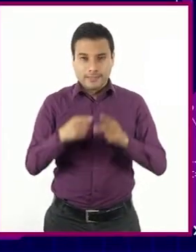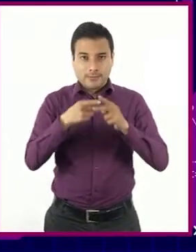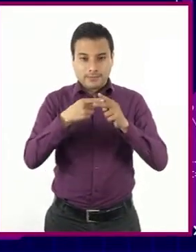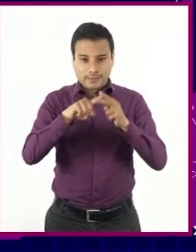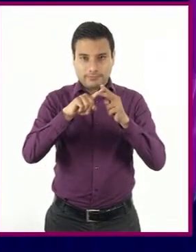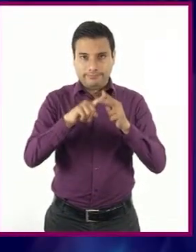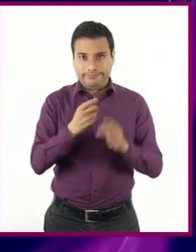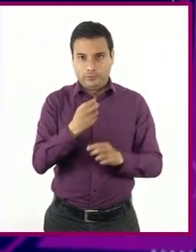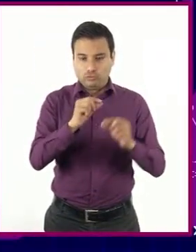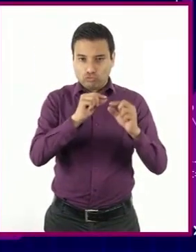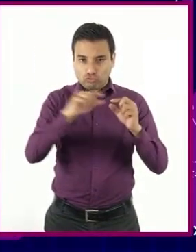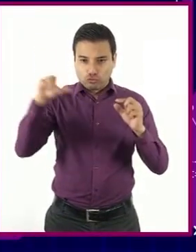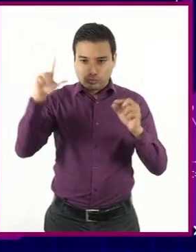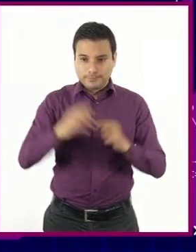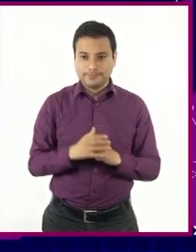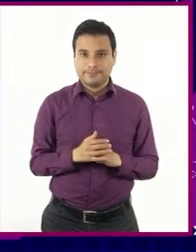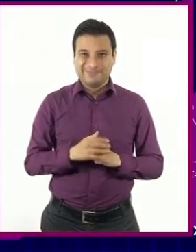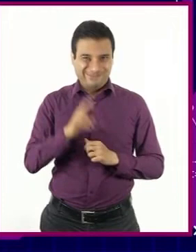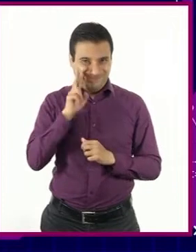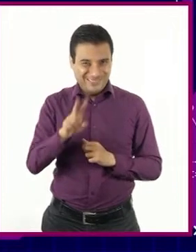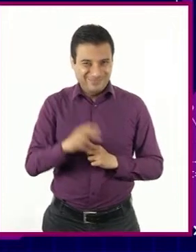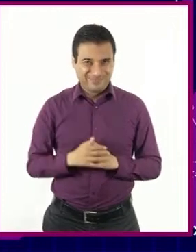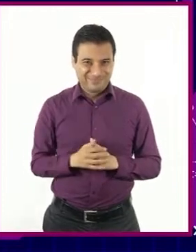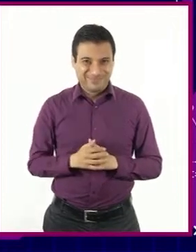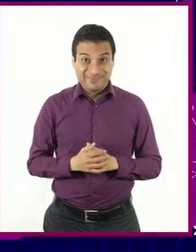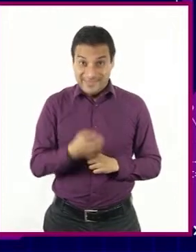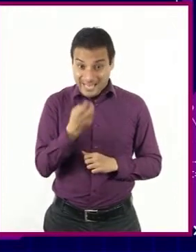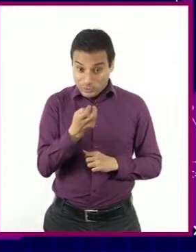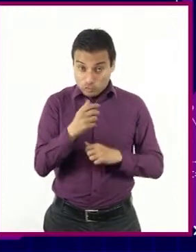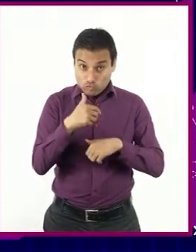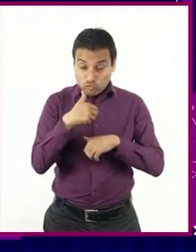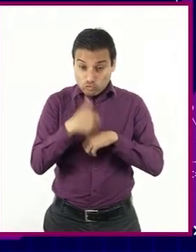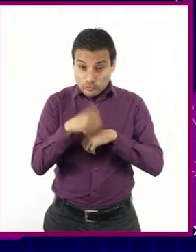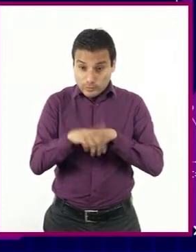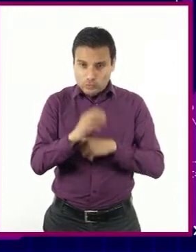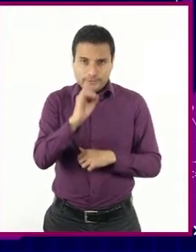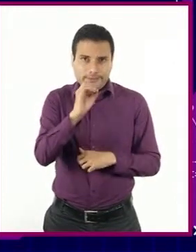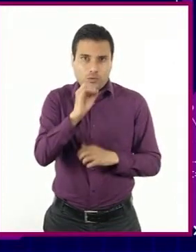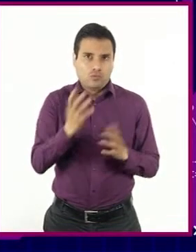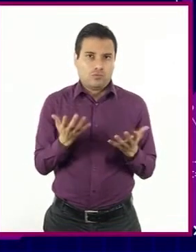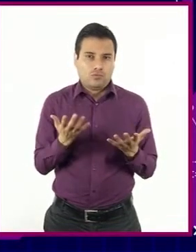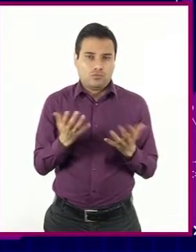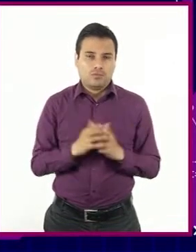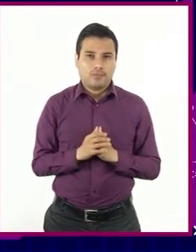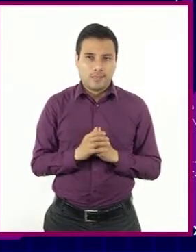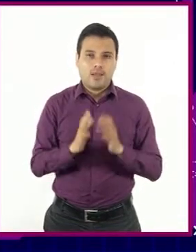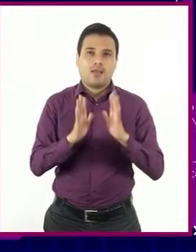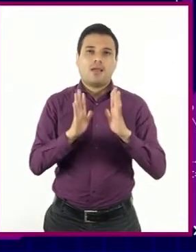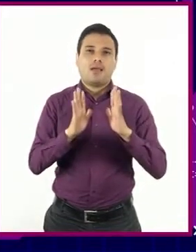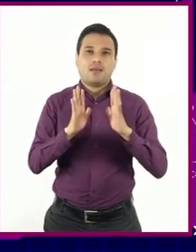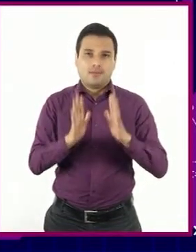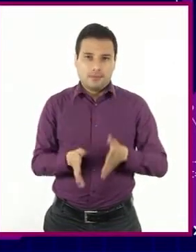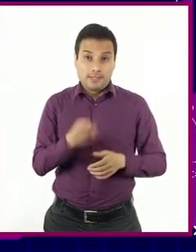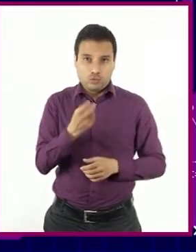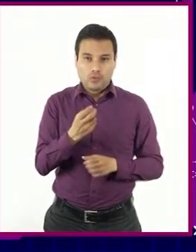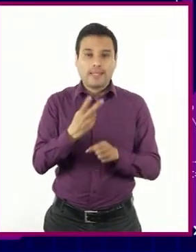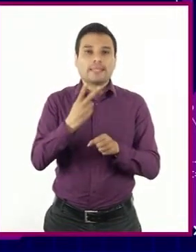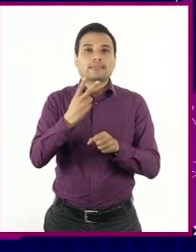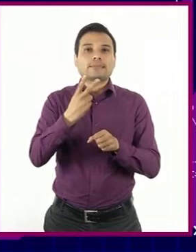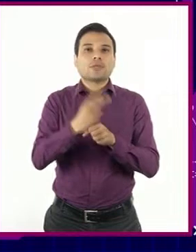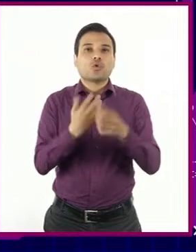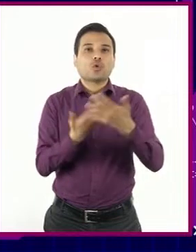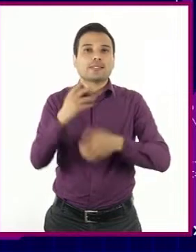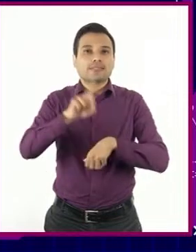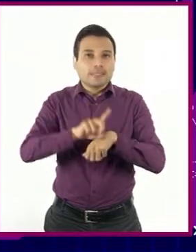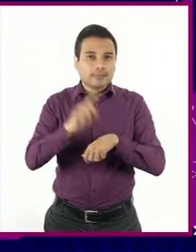esta gráfica. Se observa que efectivamente ese dato en la gráfica es 0 y corresponde a la segunda quincena